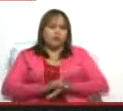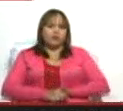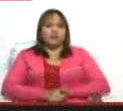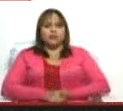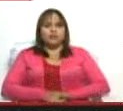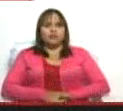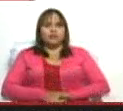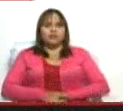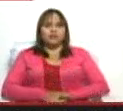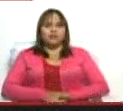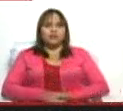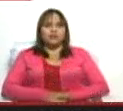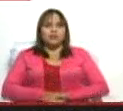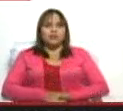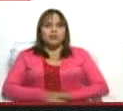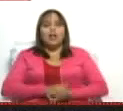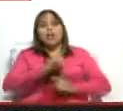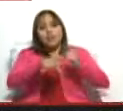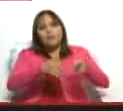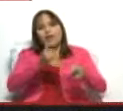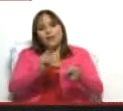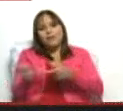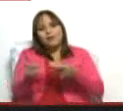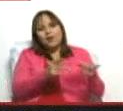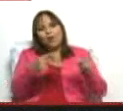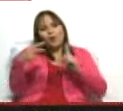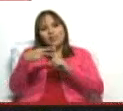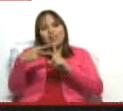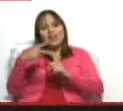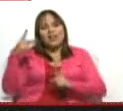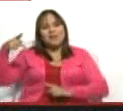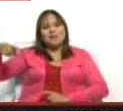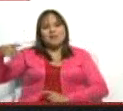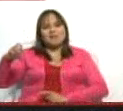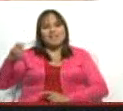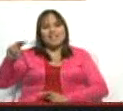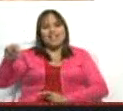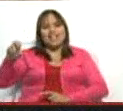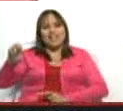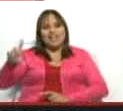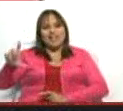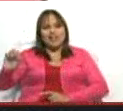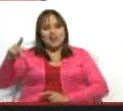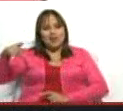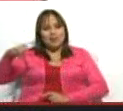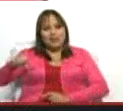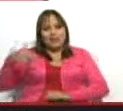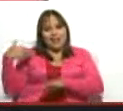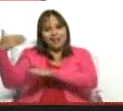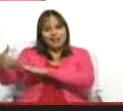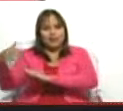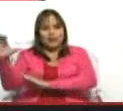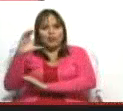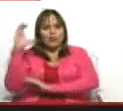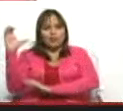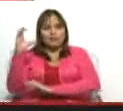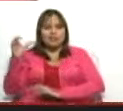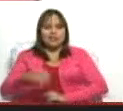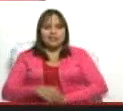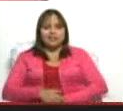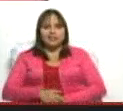Sí. Después habrá una recepción en el Hotel Penélope, del lado de allá. Va a venir